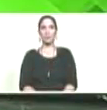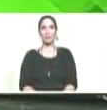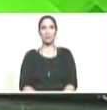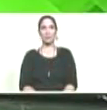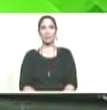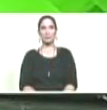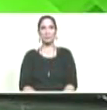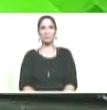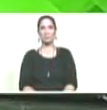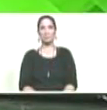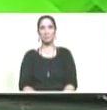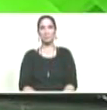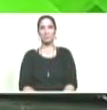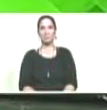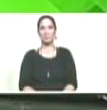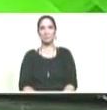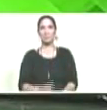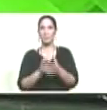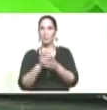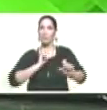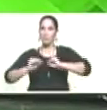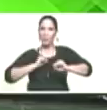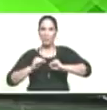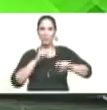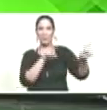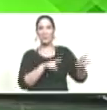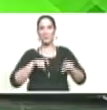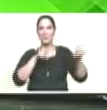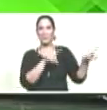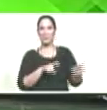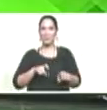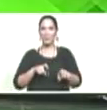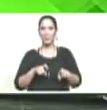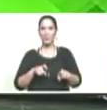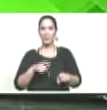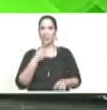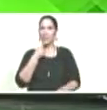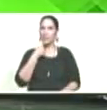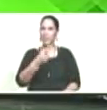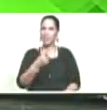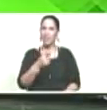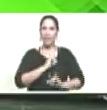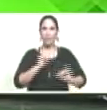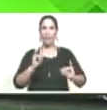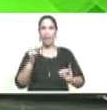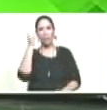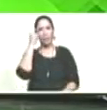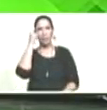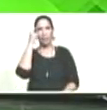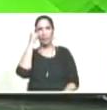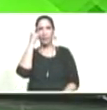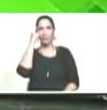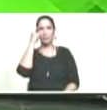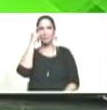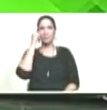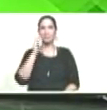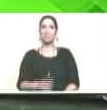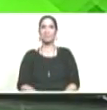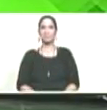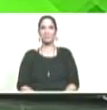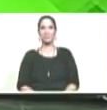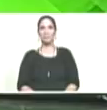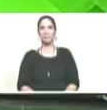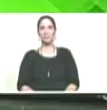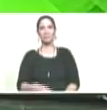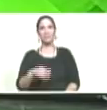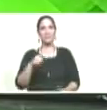que en comisión con el movimiento campesino se fije la fecha, se fijen los métodos y se fije la